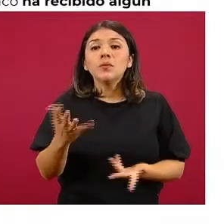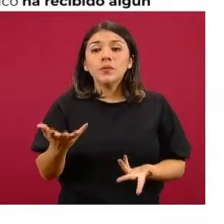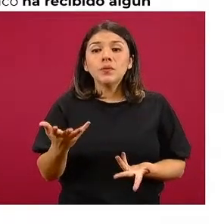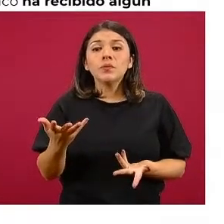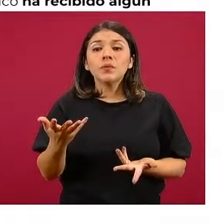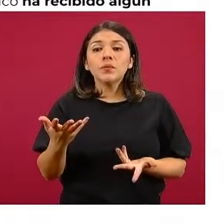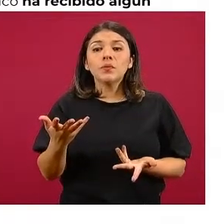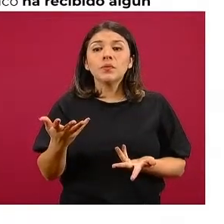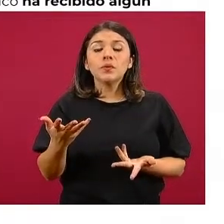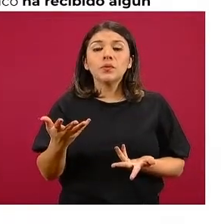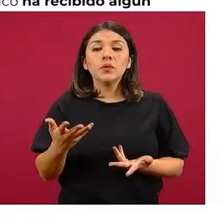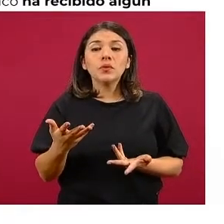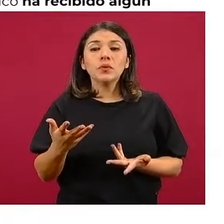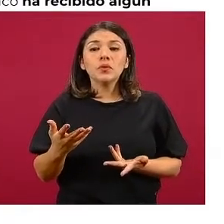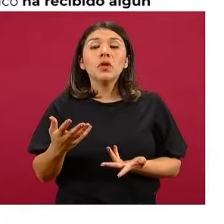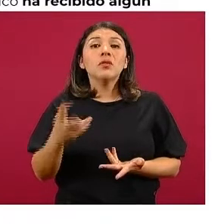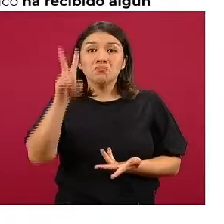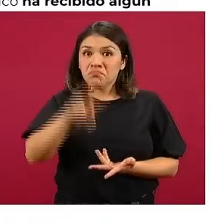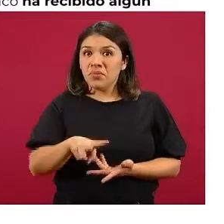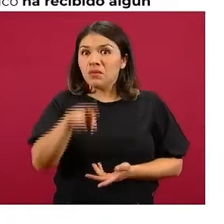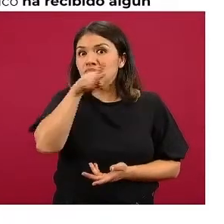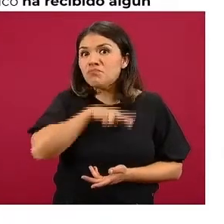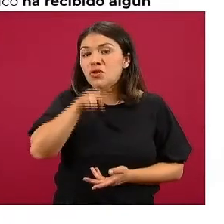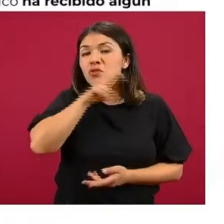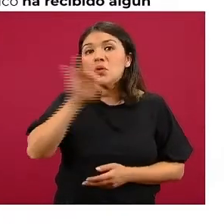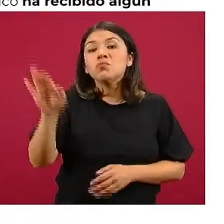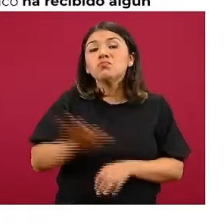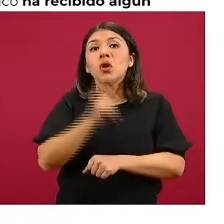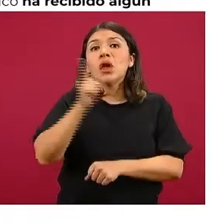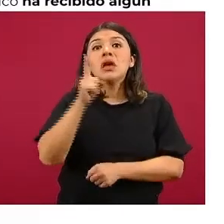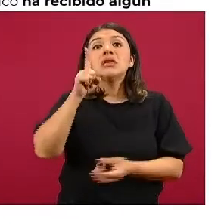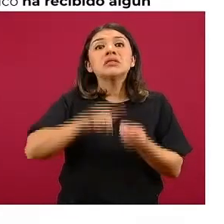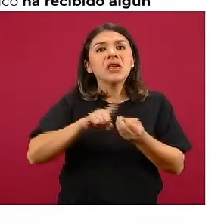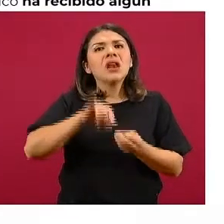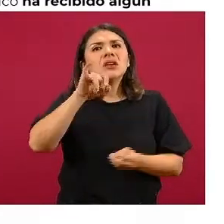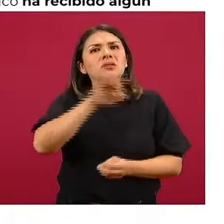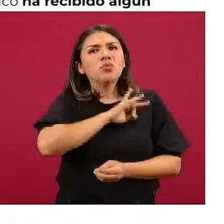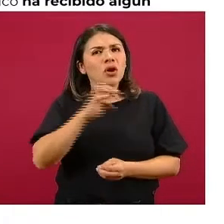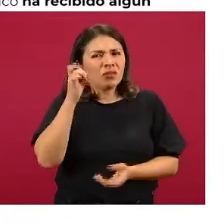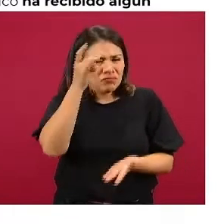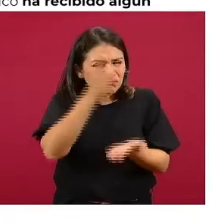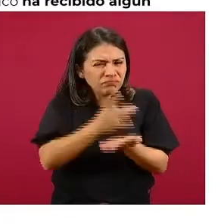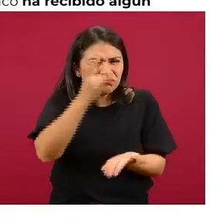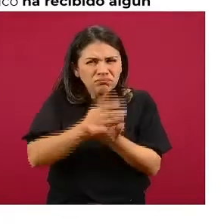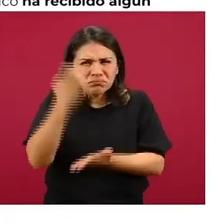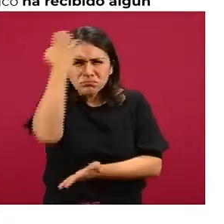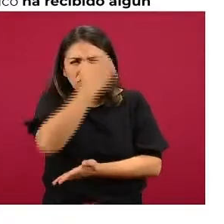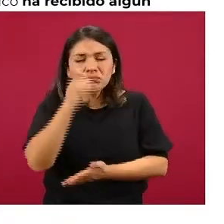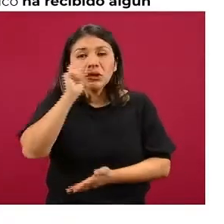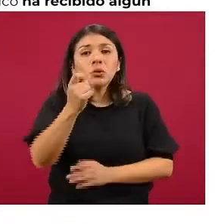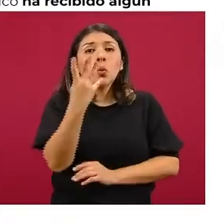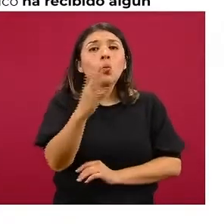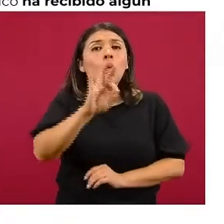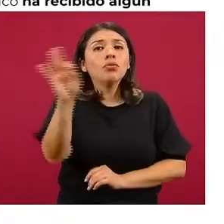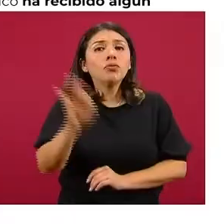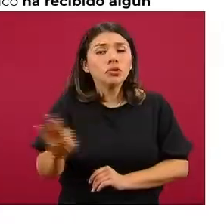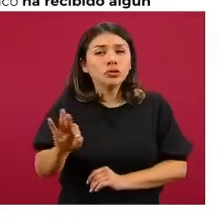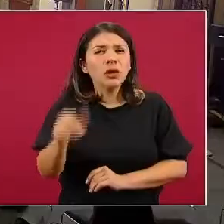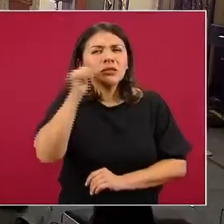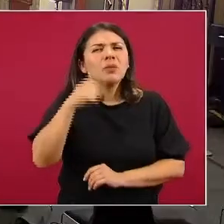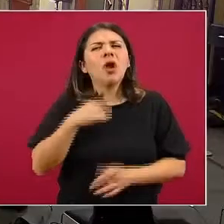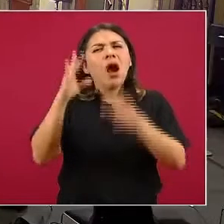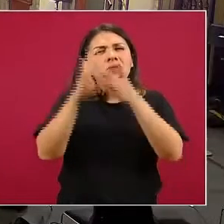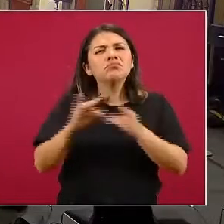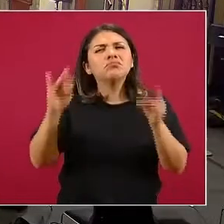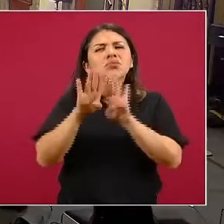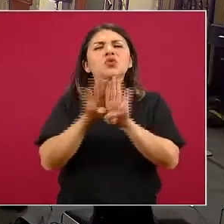Y es preocupante porque los que tuvieron acceso a un diagnóstico fue del 4%. Siempre que estamos aquí hablamos sobre